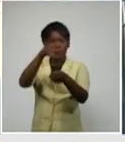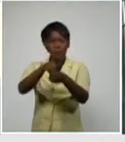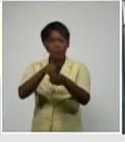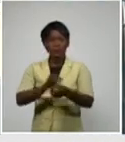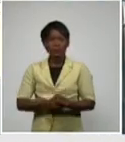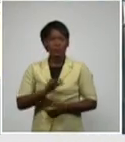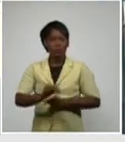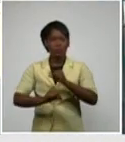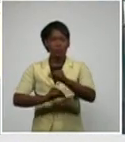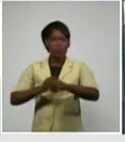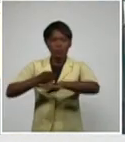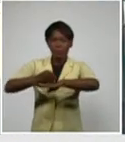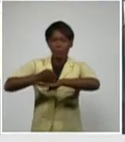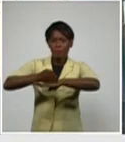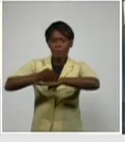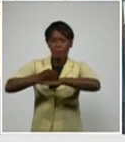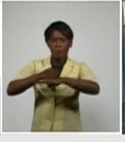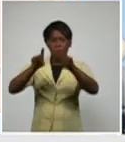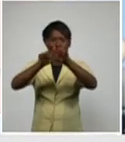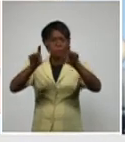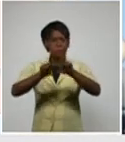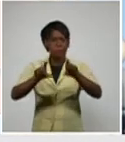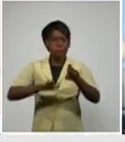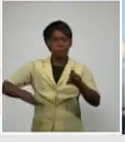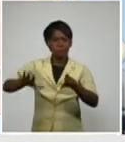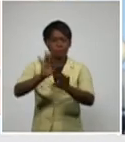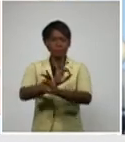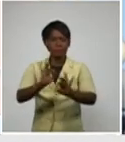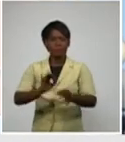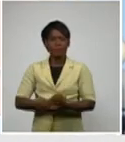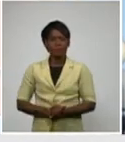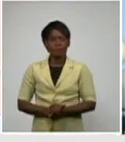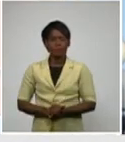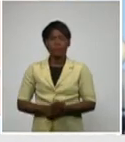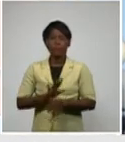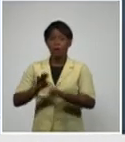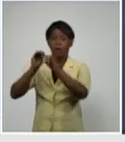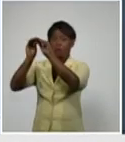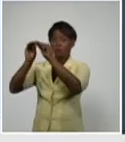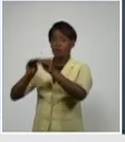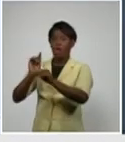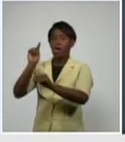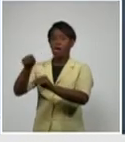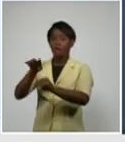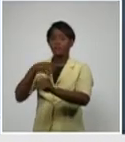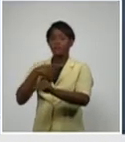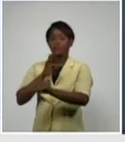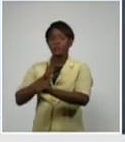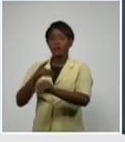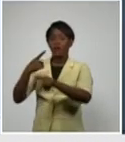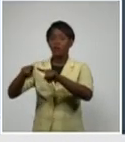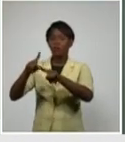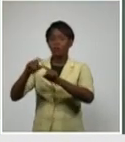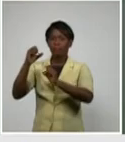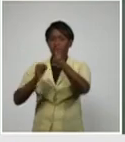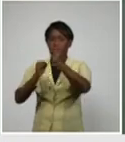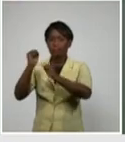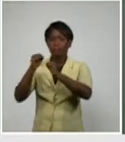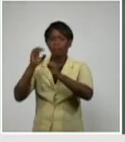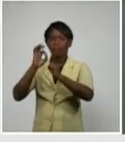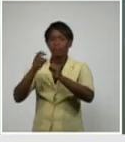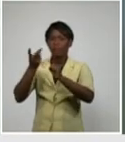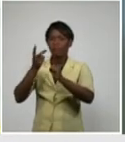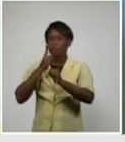En almacenes espera el equipamiento no médico y se agrupan otros equipos en el territorio procedentes de distintas instalaciones para